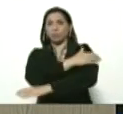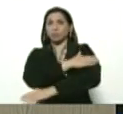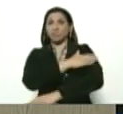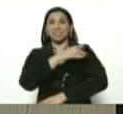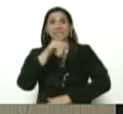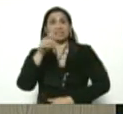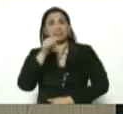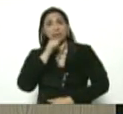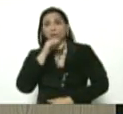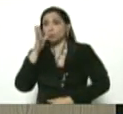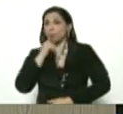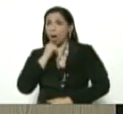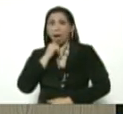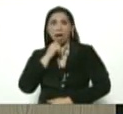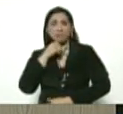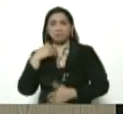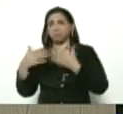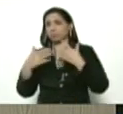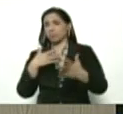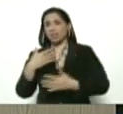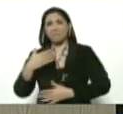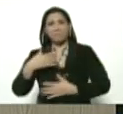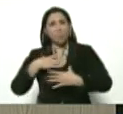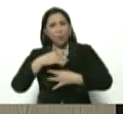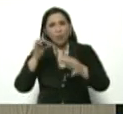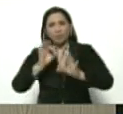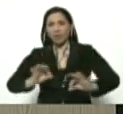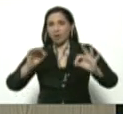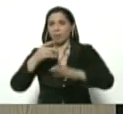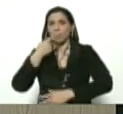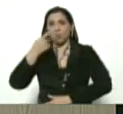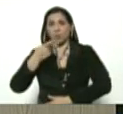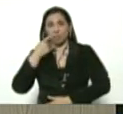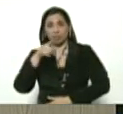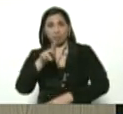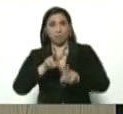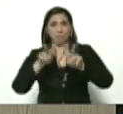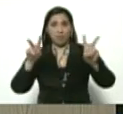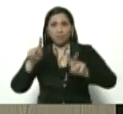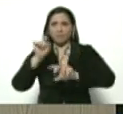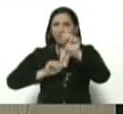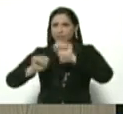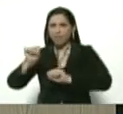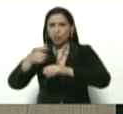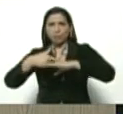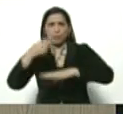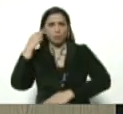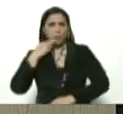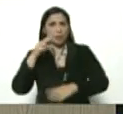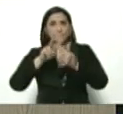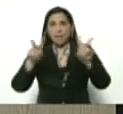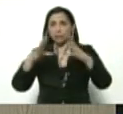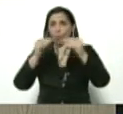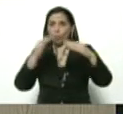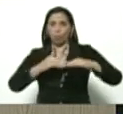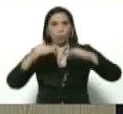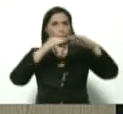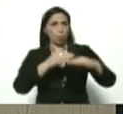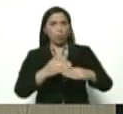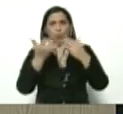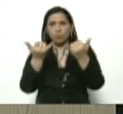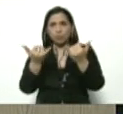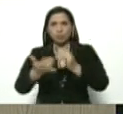militan en ninguna tolda política esa es la paz que está defendiendo el gobierno bolivariano la paz de todos la paz de toda la situación